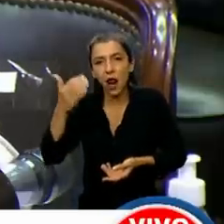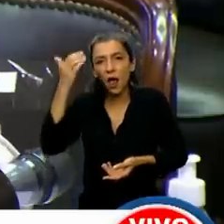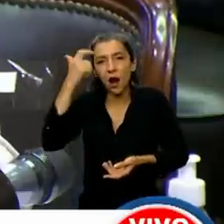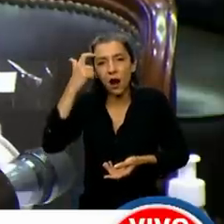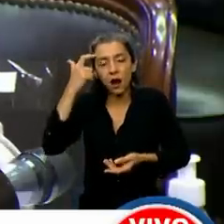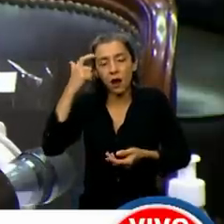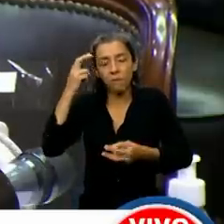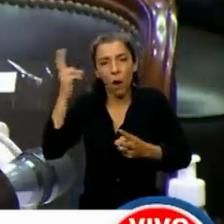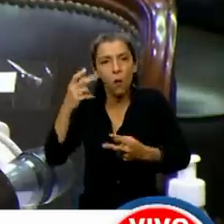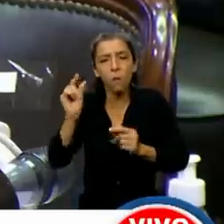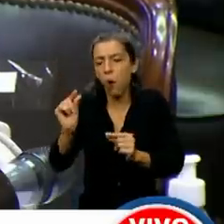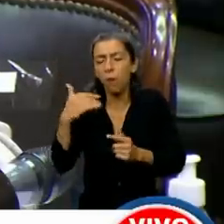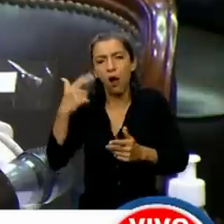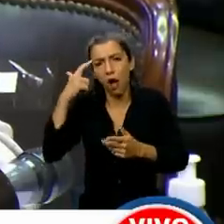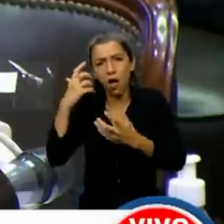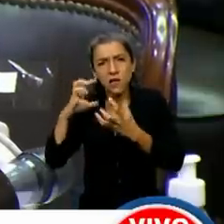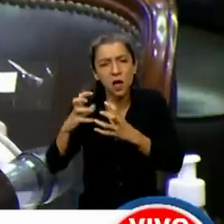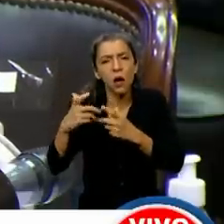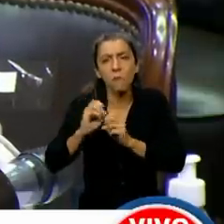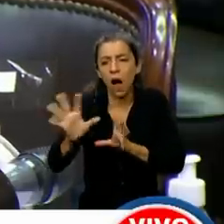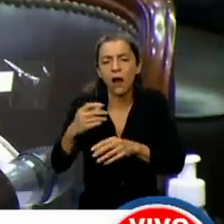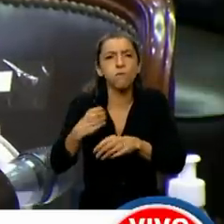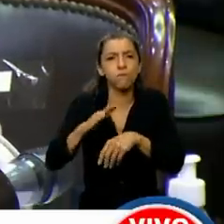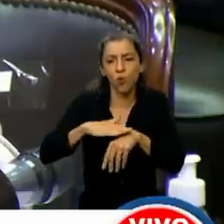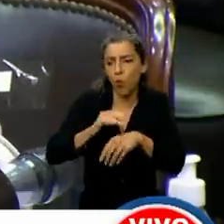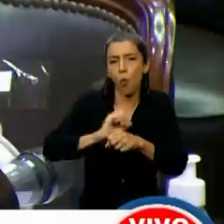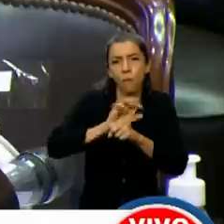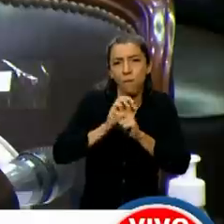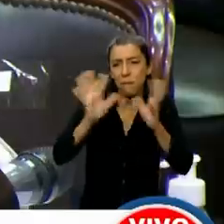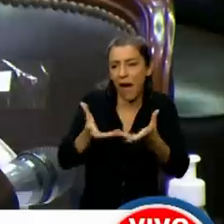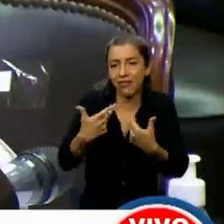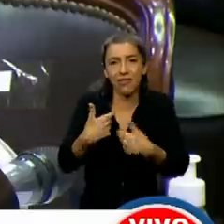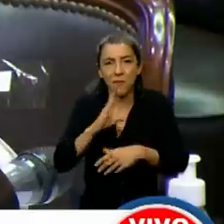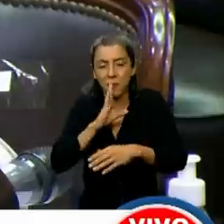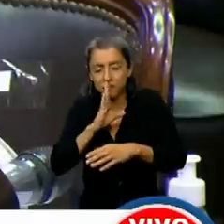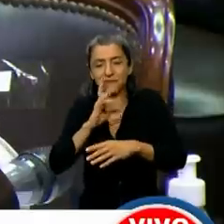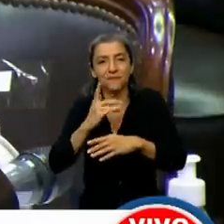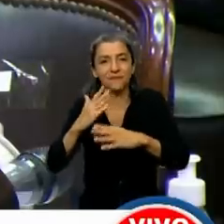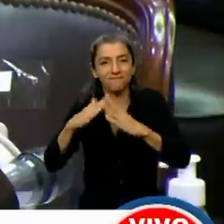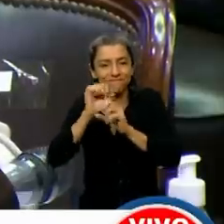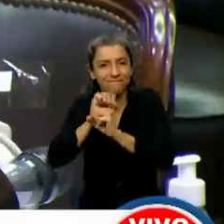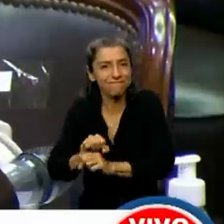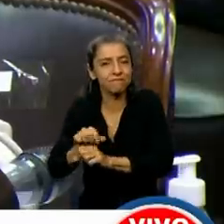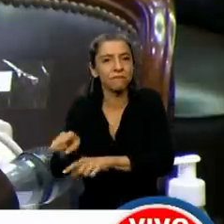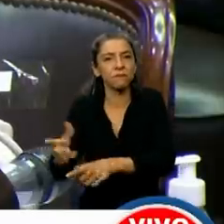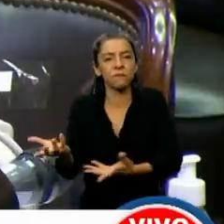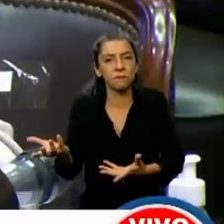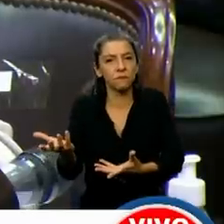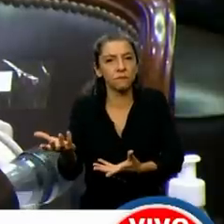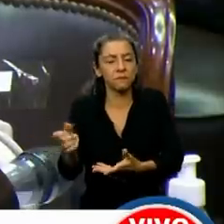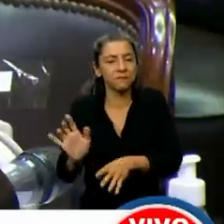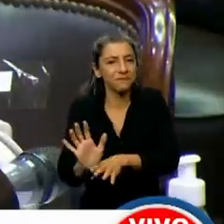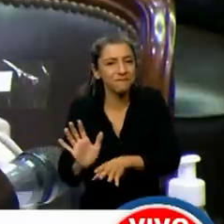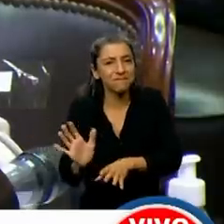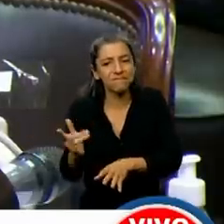estrategia y previsión de cómo abordar esta terrible pandemia más este aislamiento perverso que tuvimos que sufrir